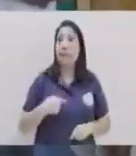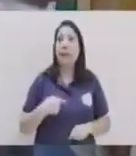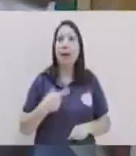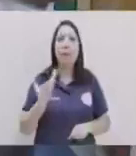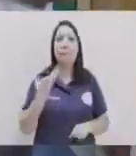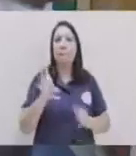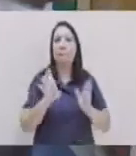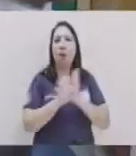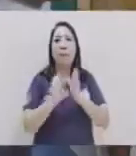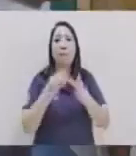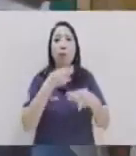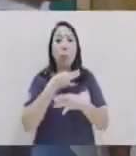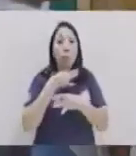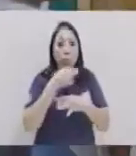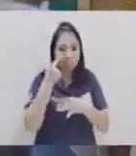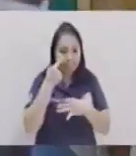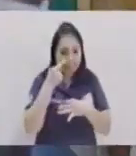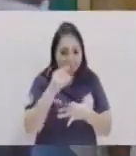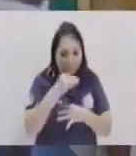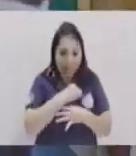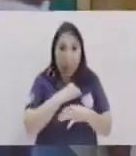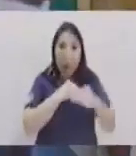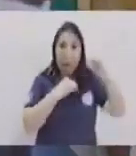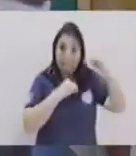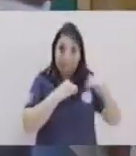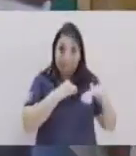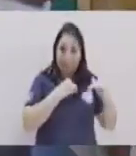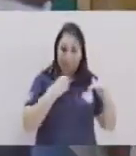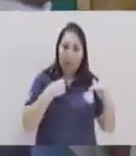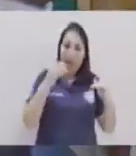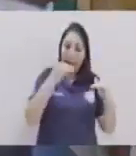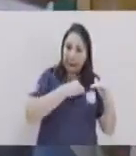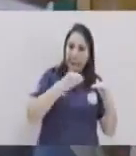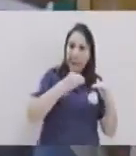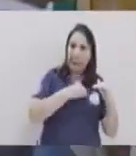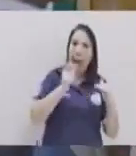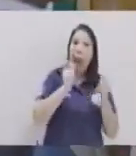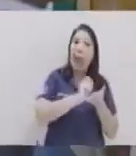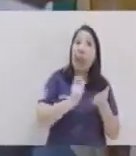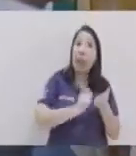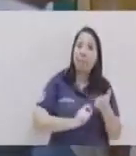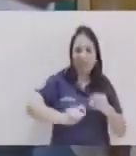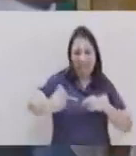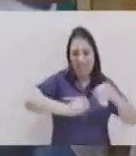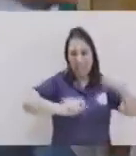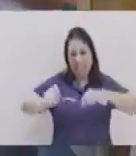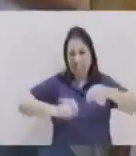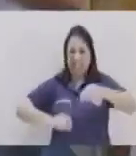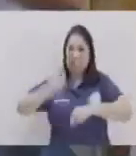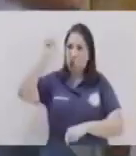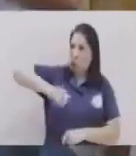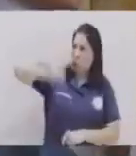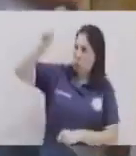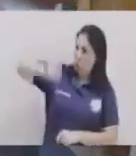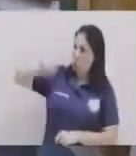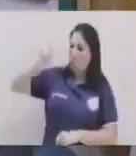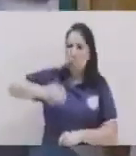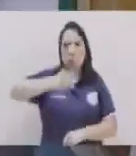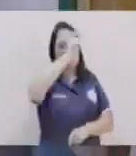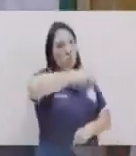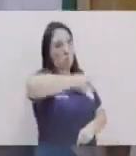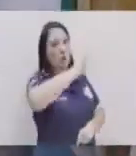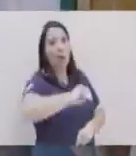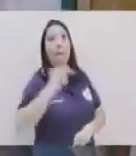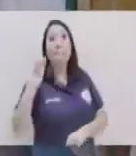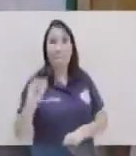por empezar a dibujar. Desde pequeños nosotros siempre tenemos un lápiz y empezamos a rayar paredes, el suelo, todo lo que